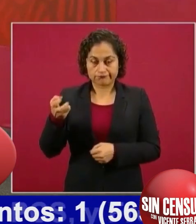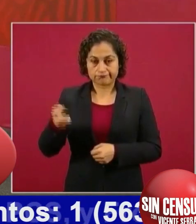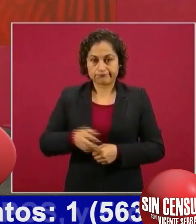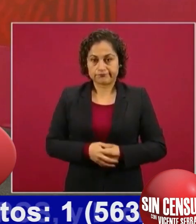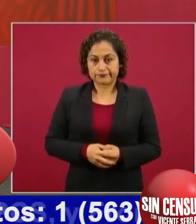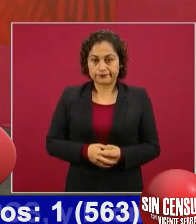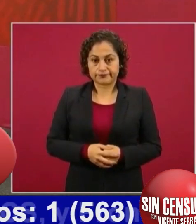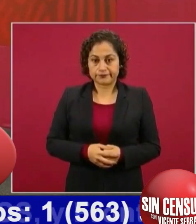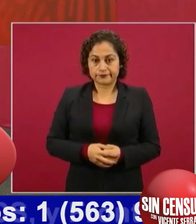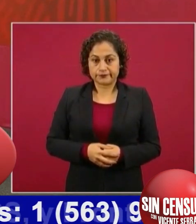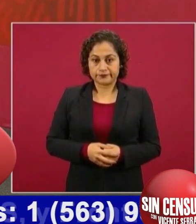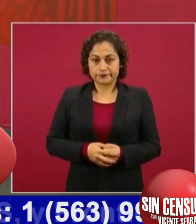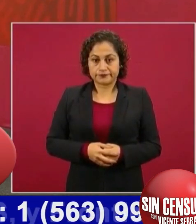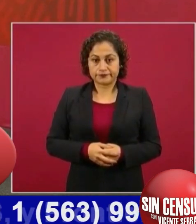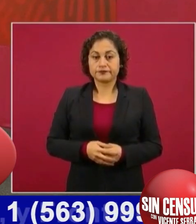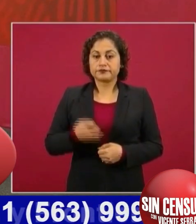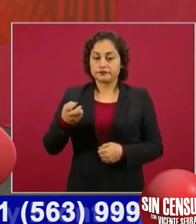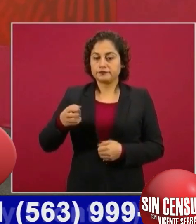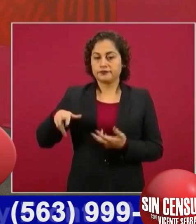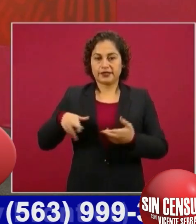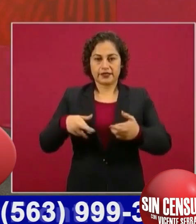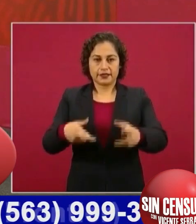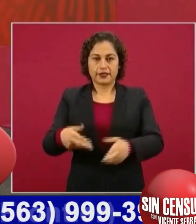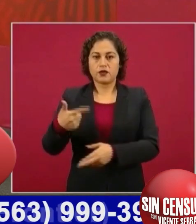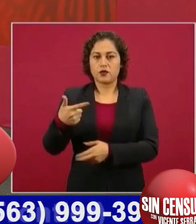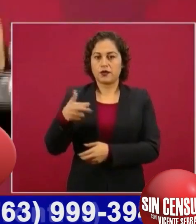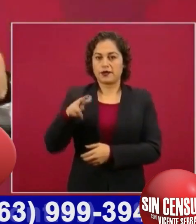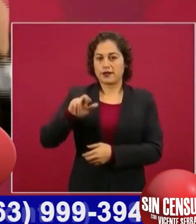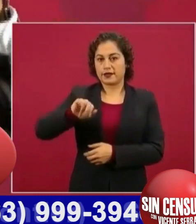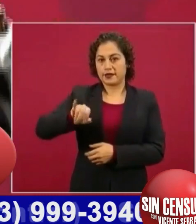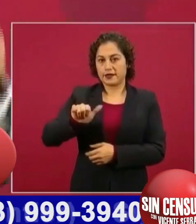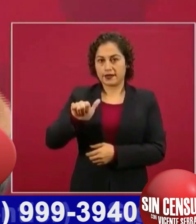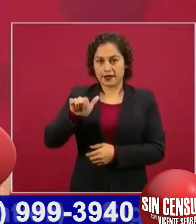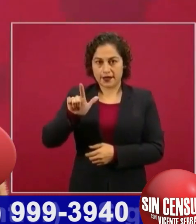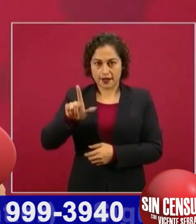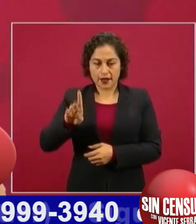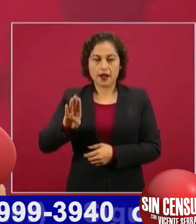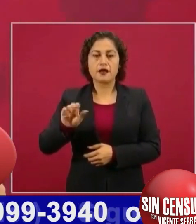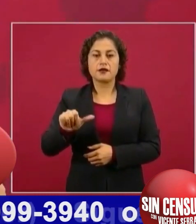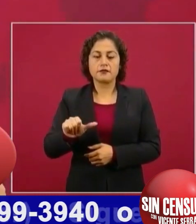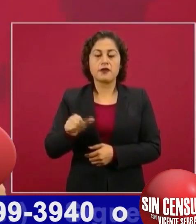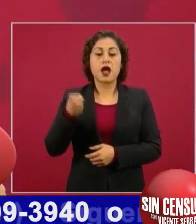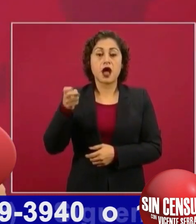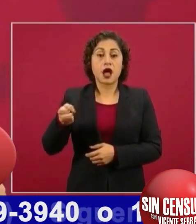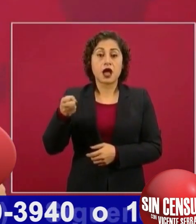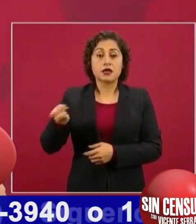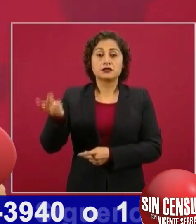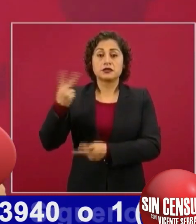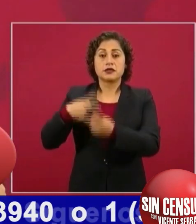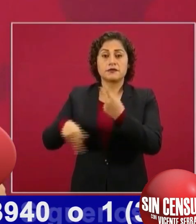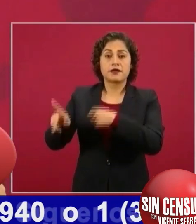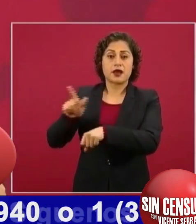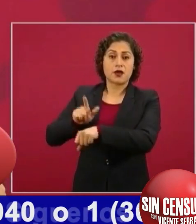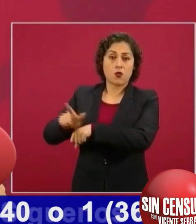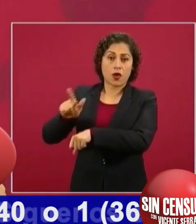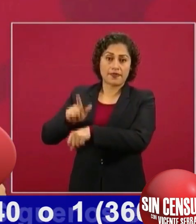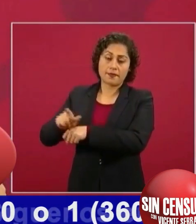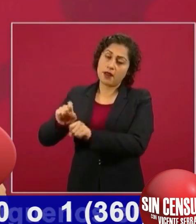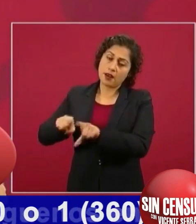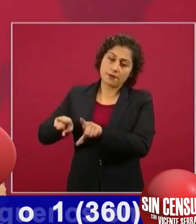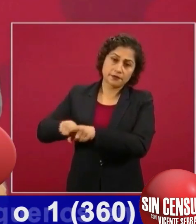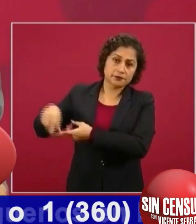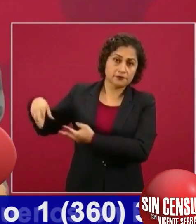el río Grijalva. Es un río que viene desde Guatemala,